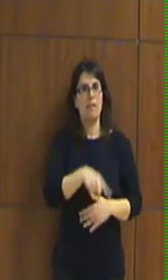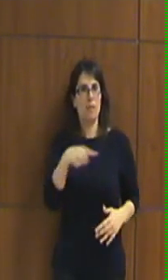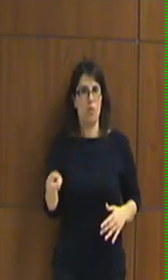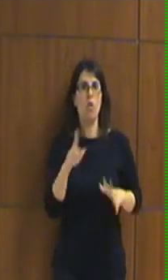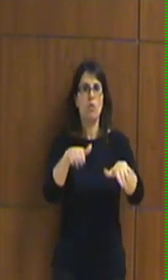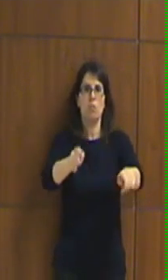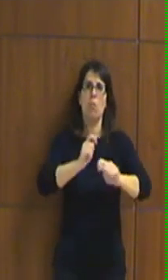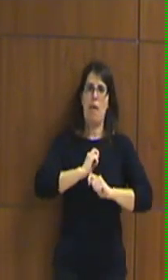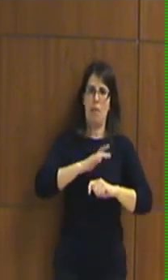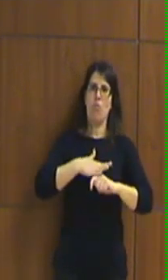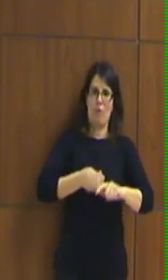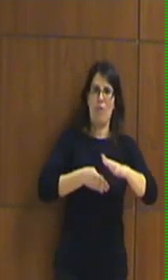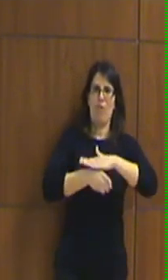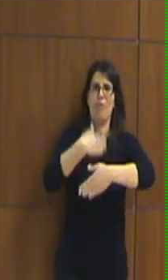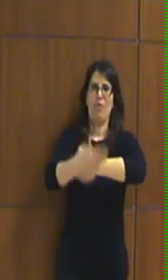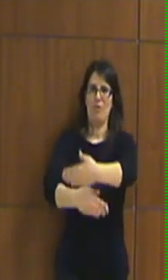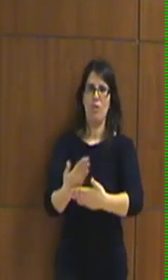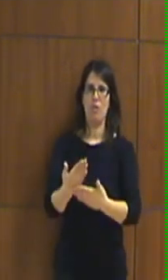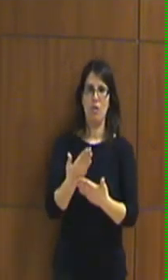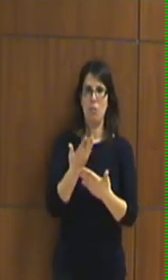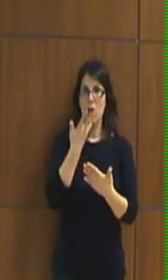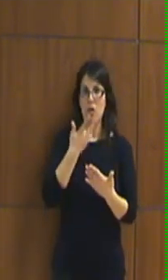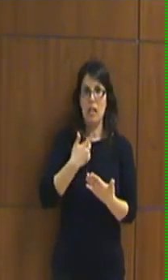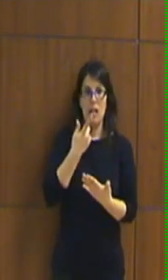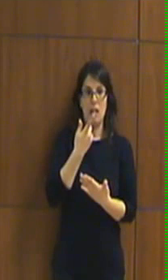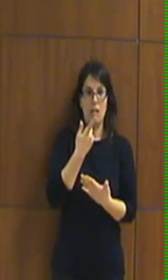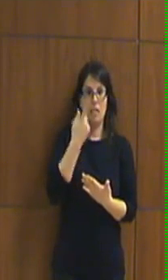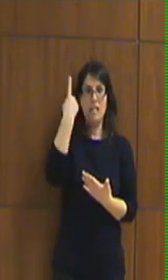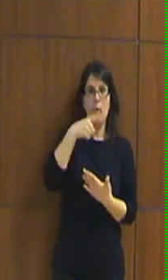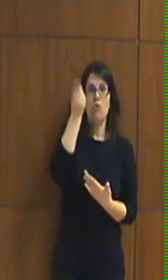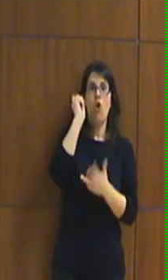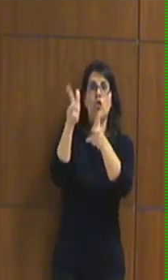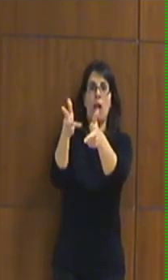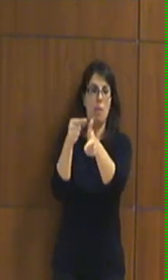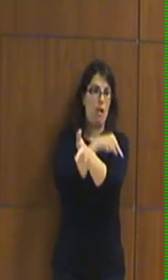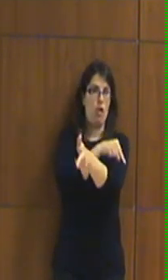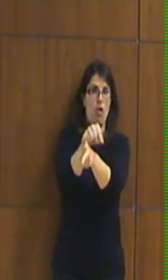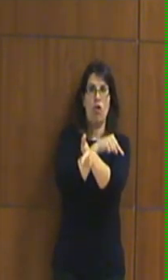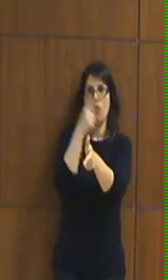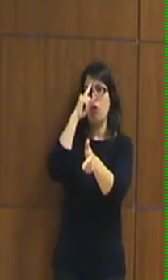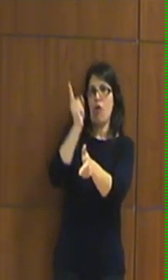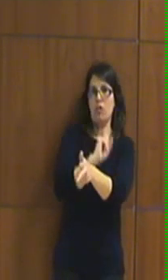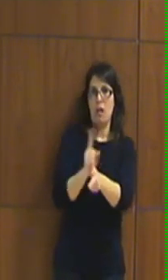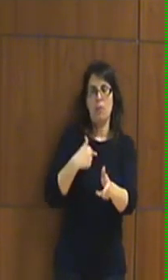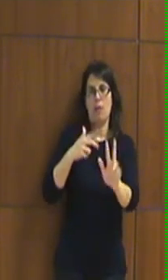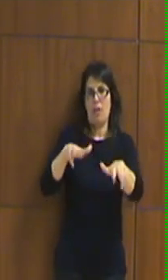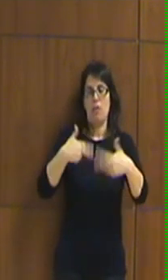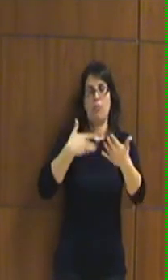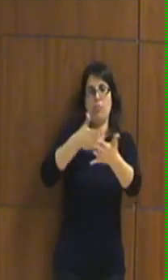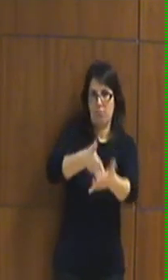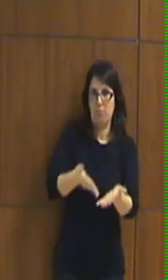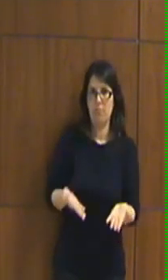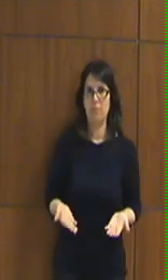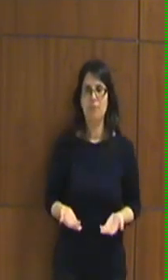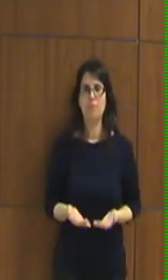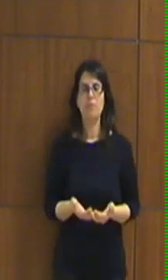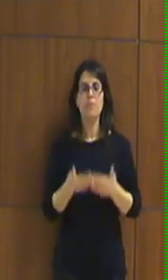permite continuar para llegar al hotel o para llegar a otro escenario, otro espacio, ¿no? Ahí en cuanto a